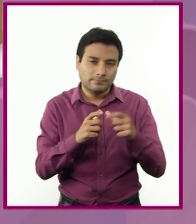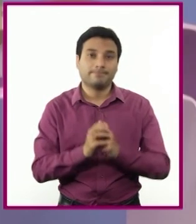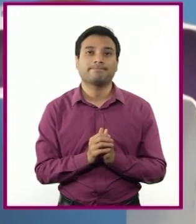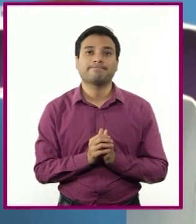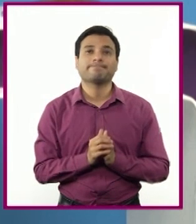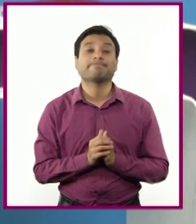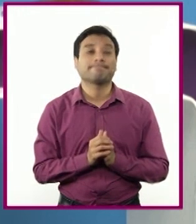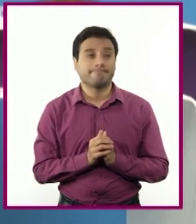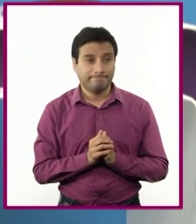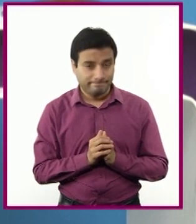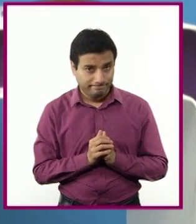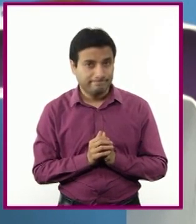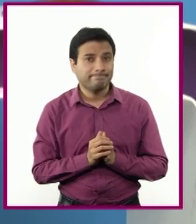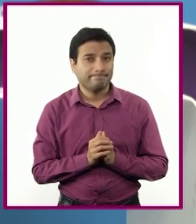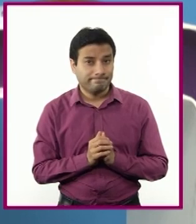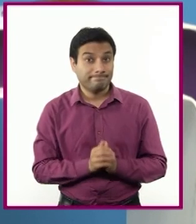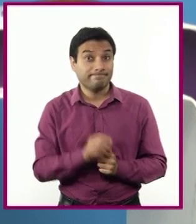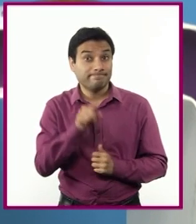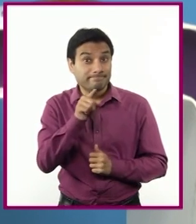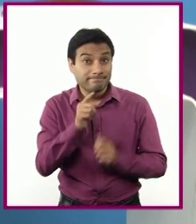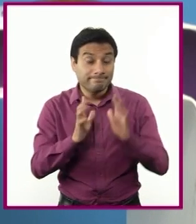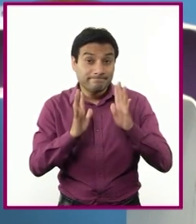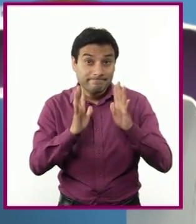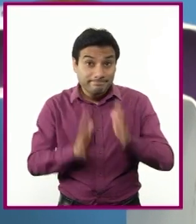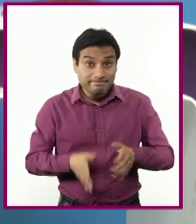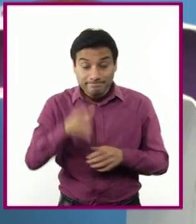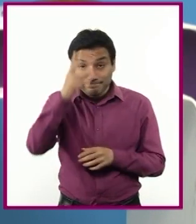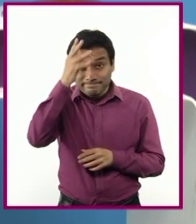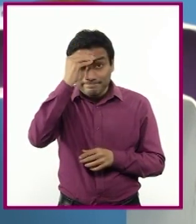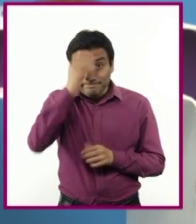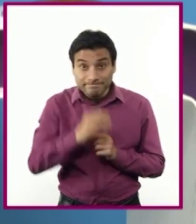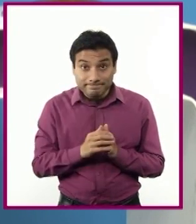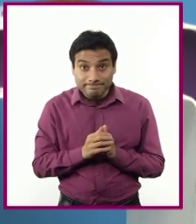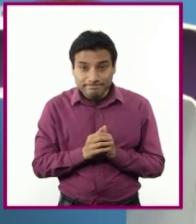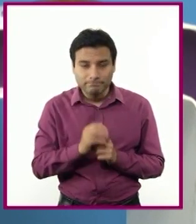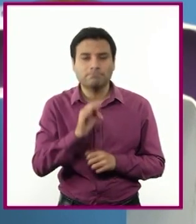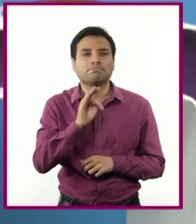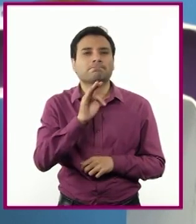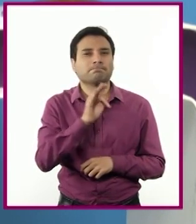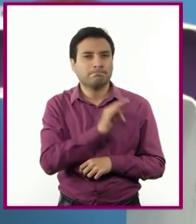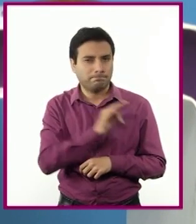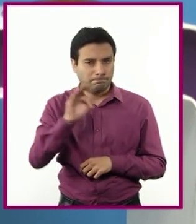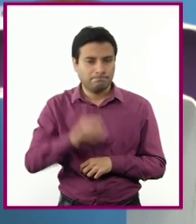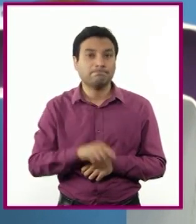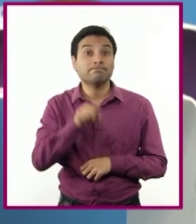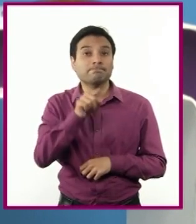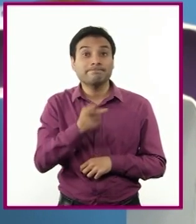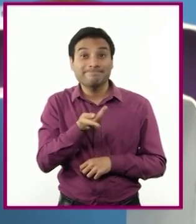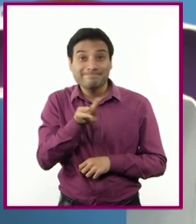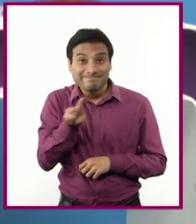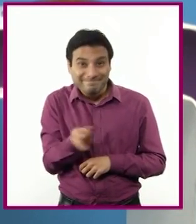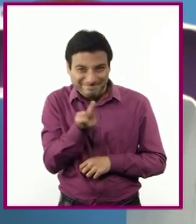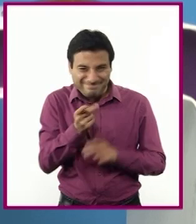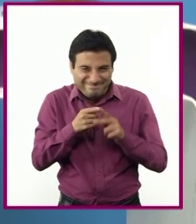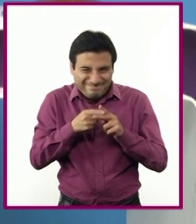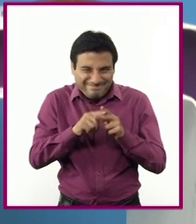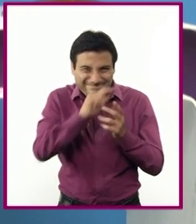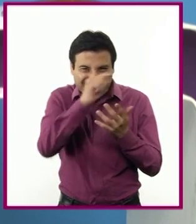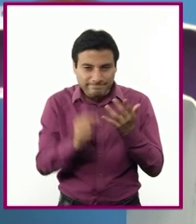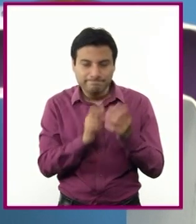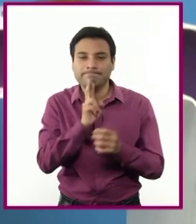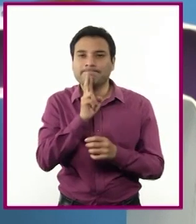Me parece que con lo aprendido ahora tenemos elementos suficientes para complementar las preguntas planteadas al